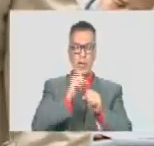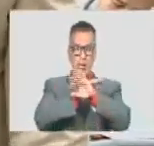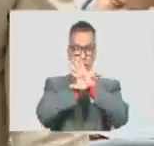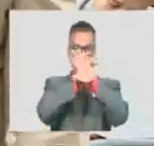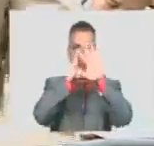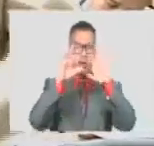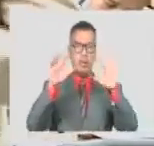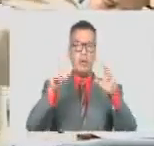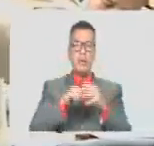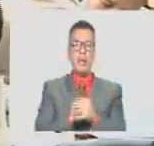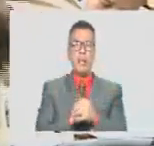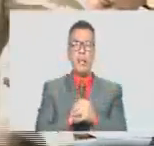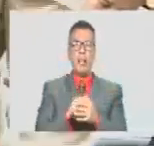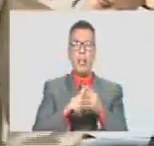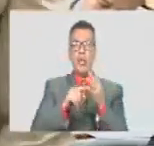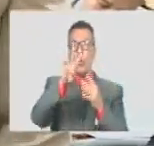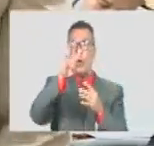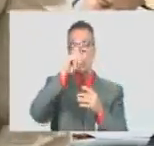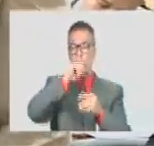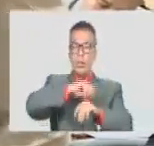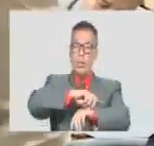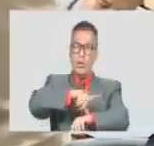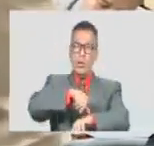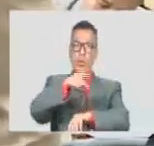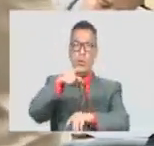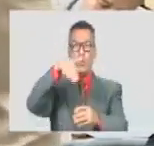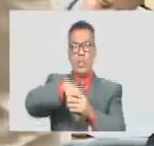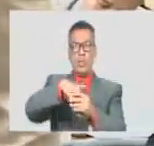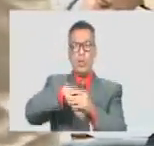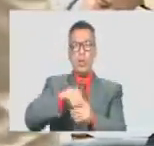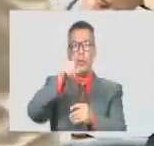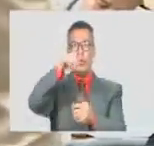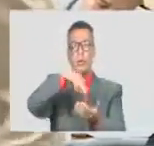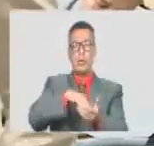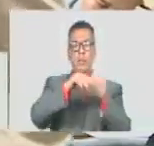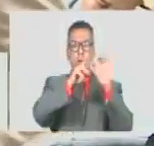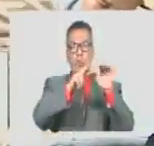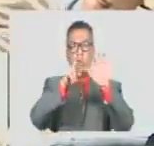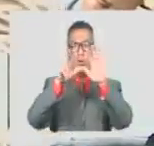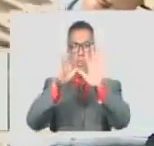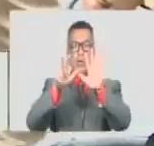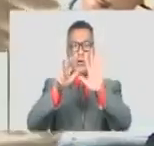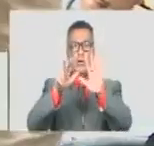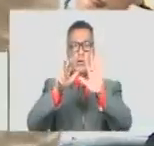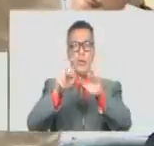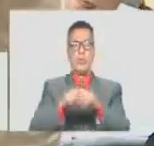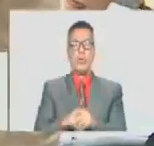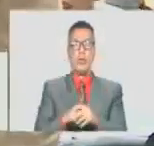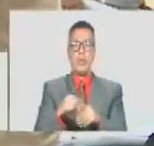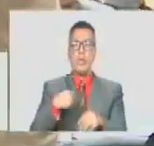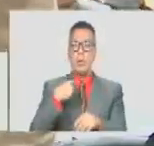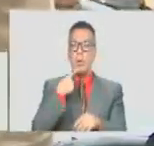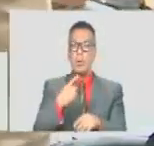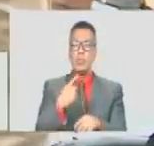cristalizado 4 años después en las elecciones del 98. Pero quiero referirme más